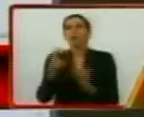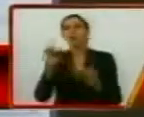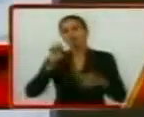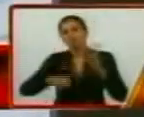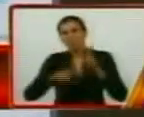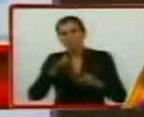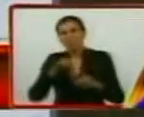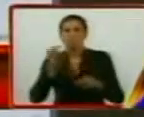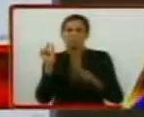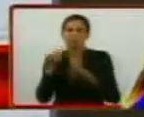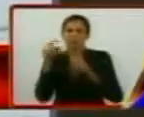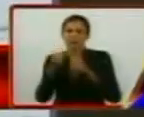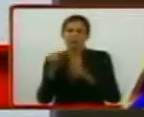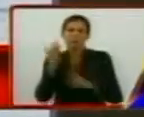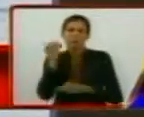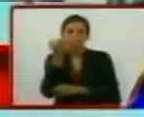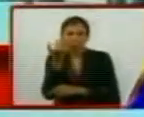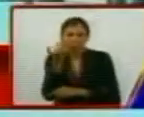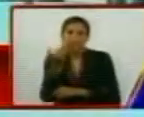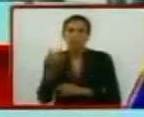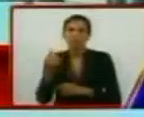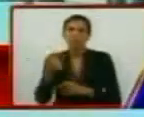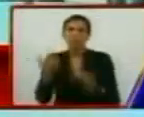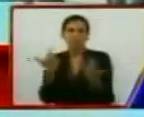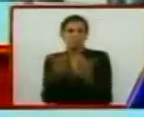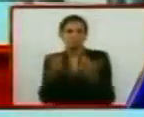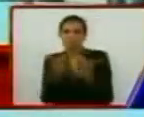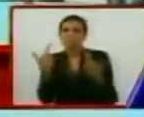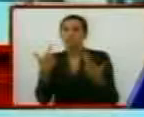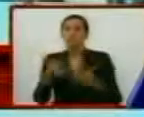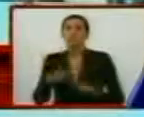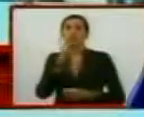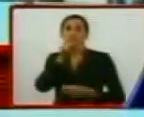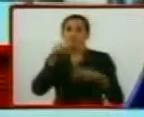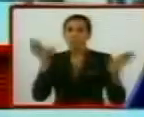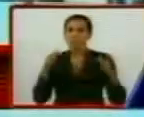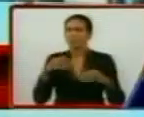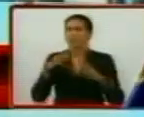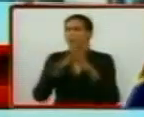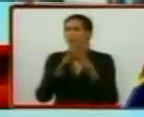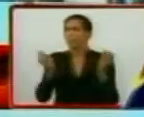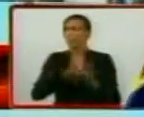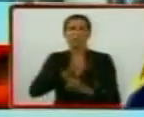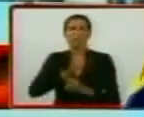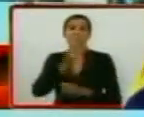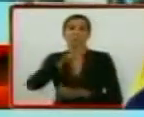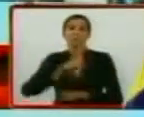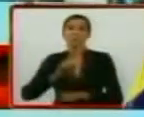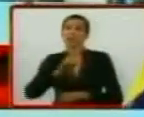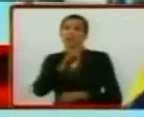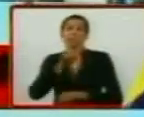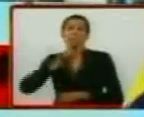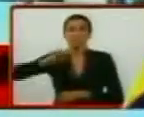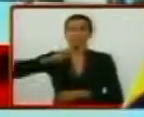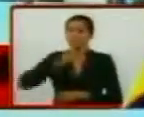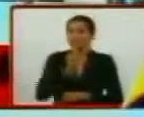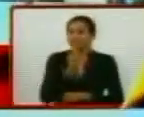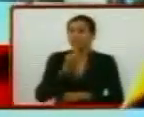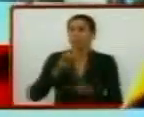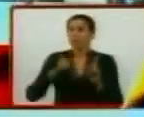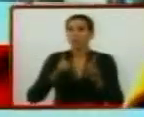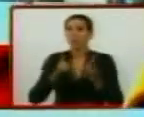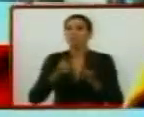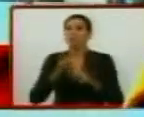expresiones, insultos y calumnias. Recordemos que en Twitter hay de todo, hay personas anónimas, hay personas que se expresan con nombre y